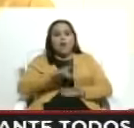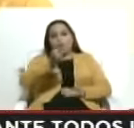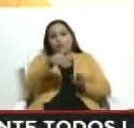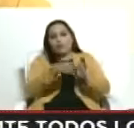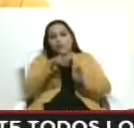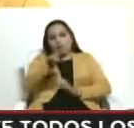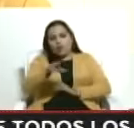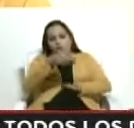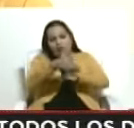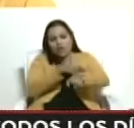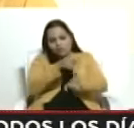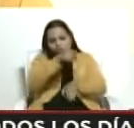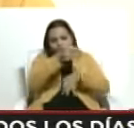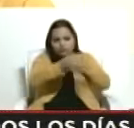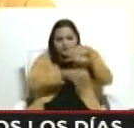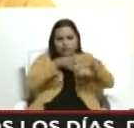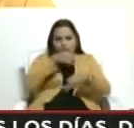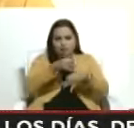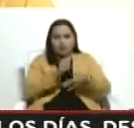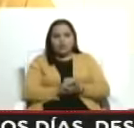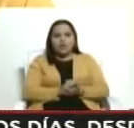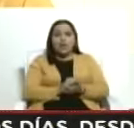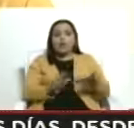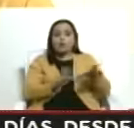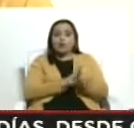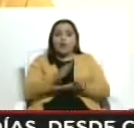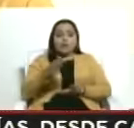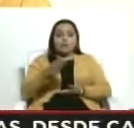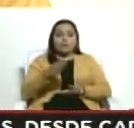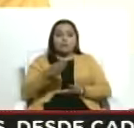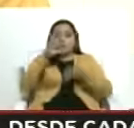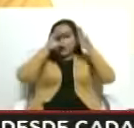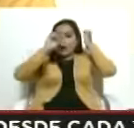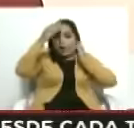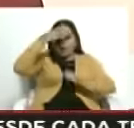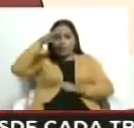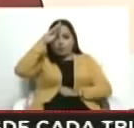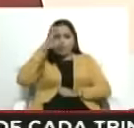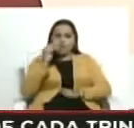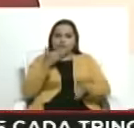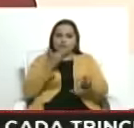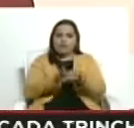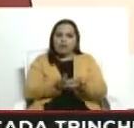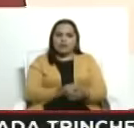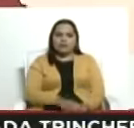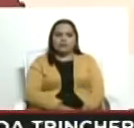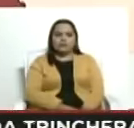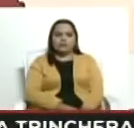2002, y usted ya también había dicho o había hecho referencia a eso. Muchas gracias.